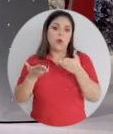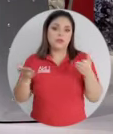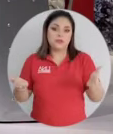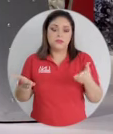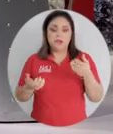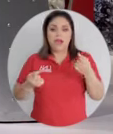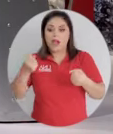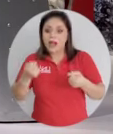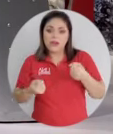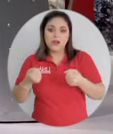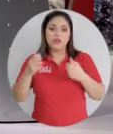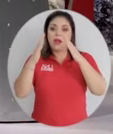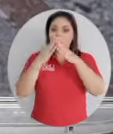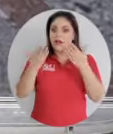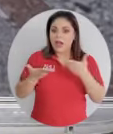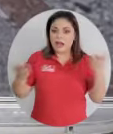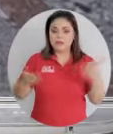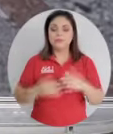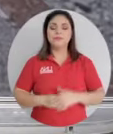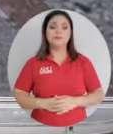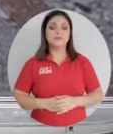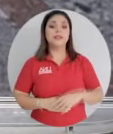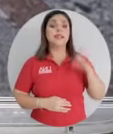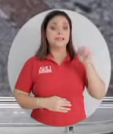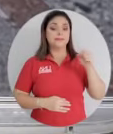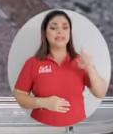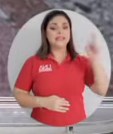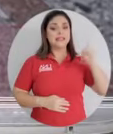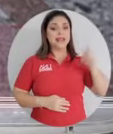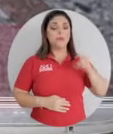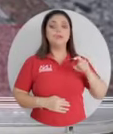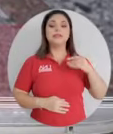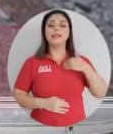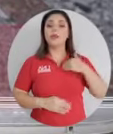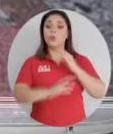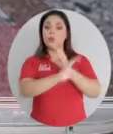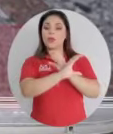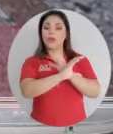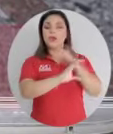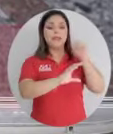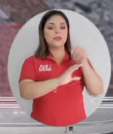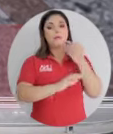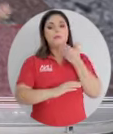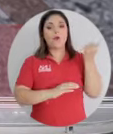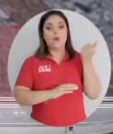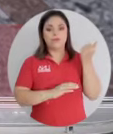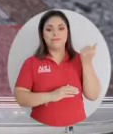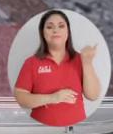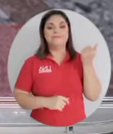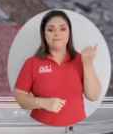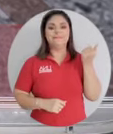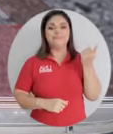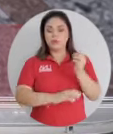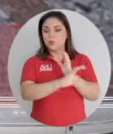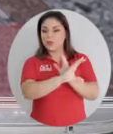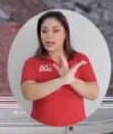de bienes mayores. Definitivamente la precaución va a ser la mejor amiga y el mejor consejero, ¿verdad?, en las